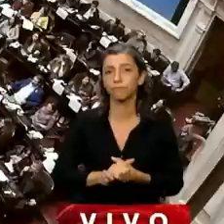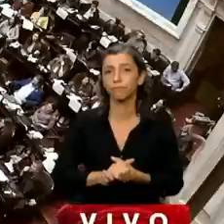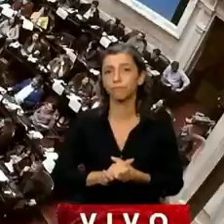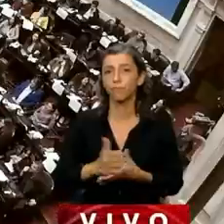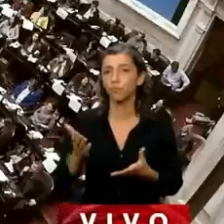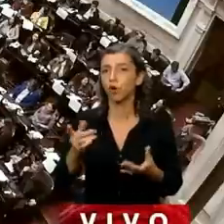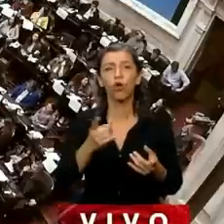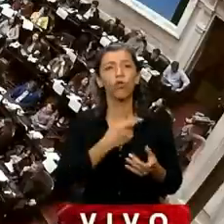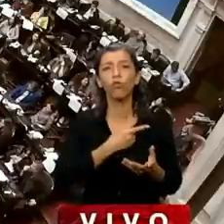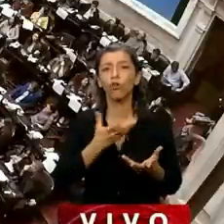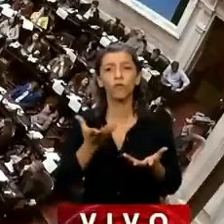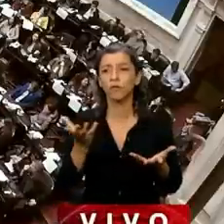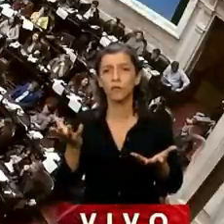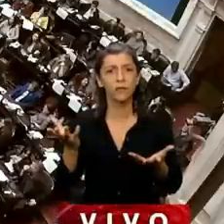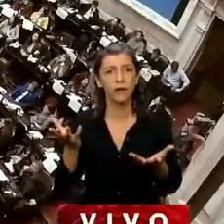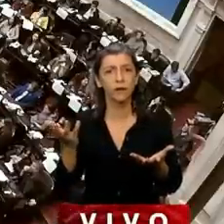¿Dónde está? Se abstiene.